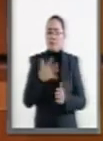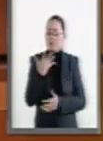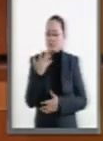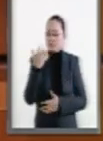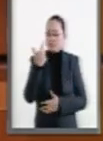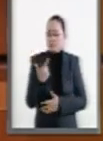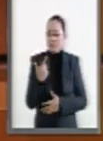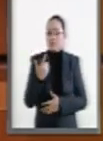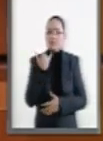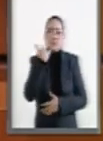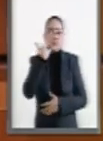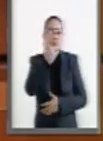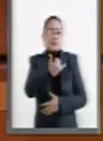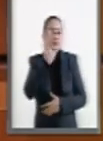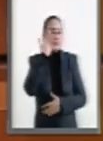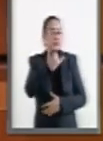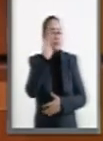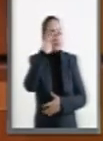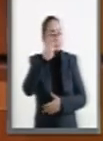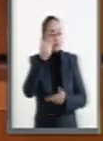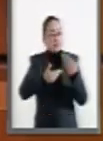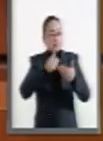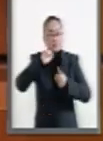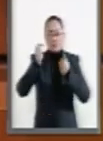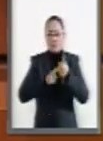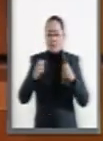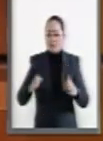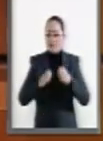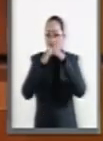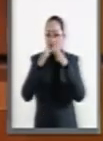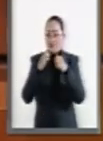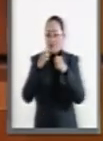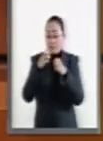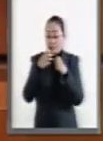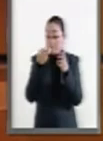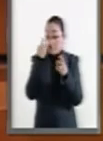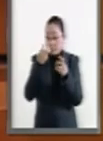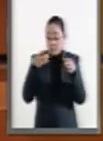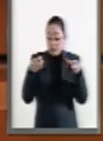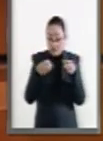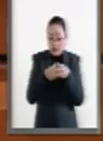58.924.507 llamadas a los servicios de emergencia, de las cuales